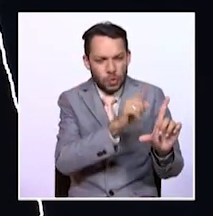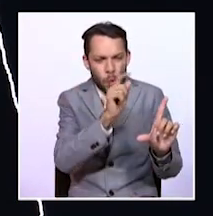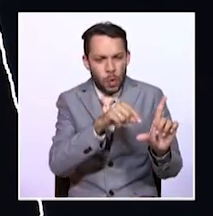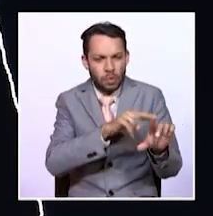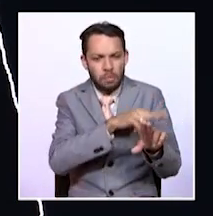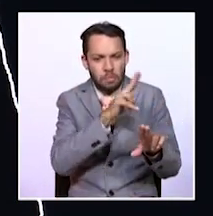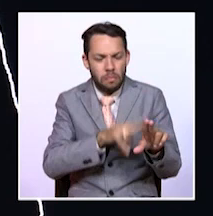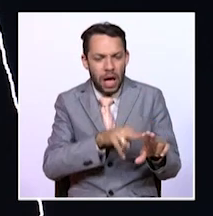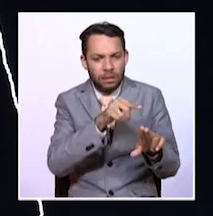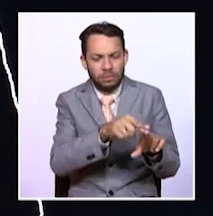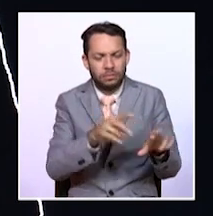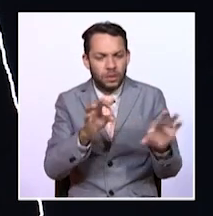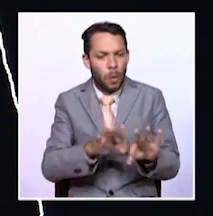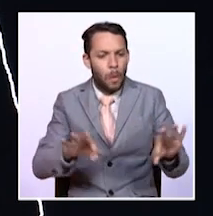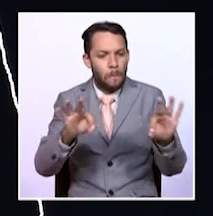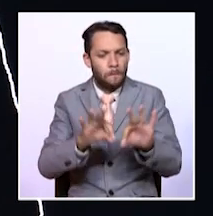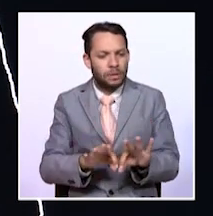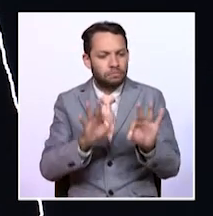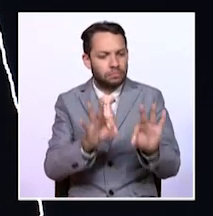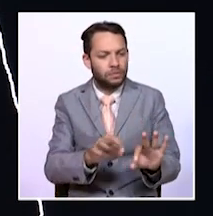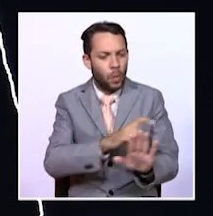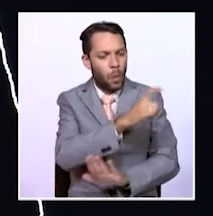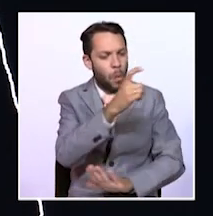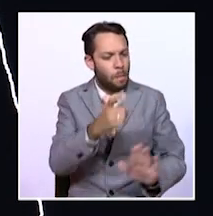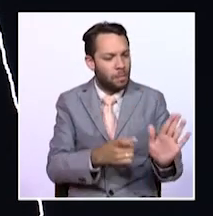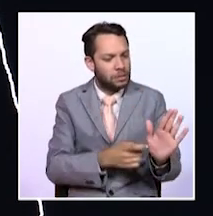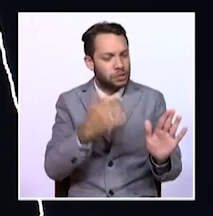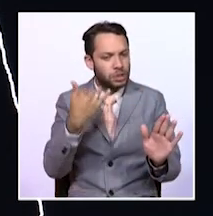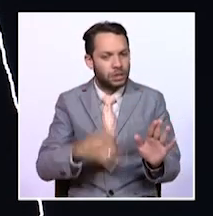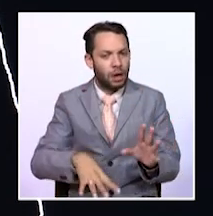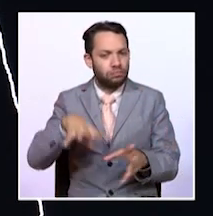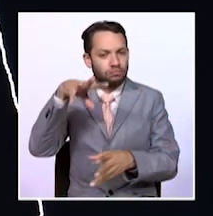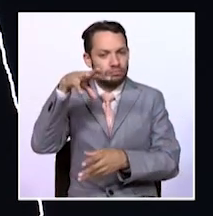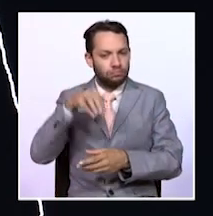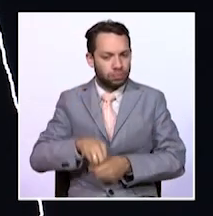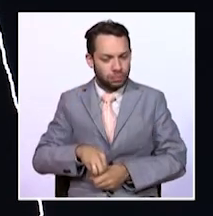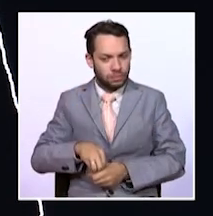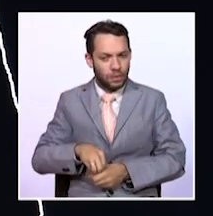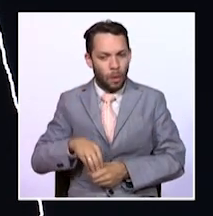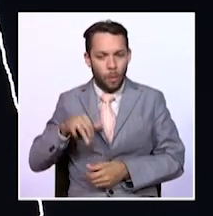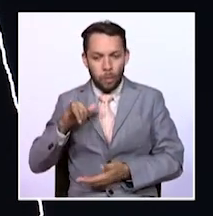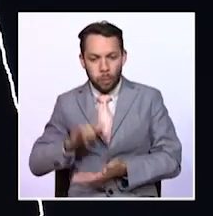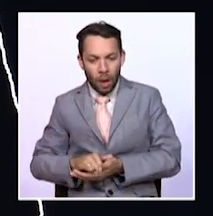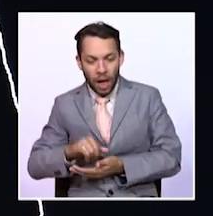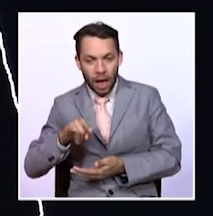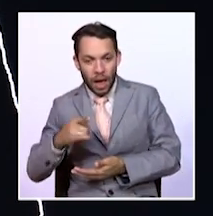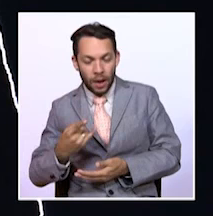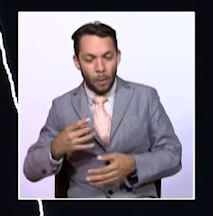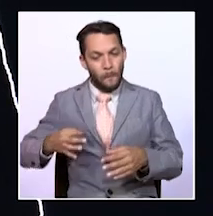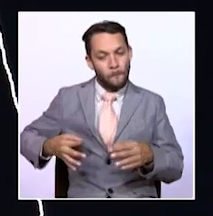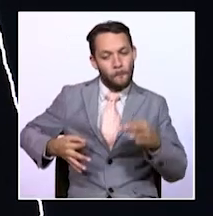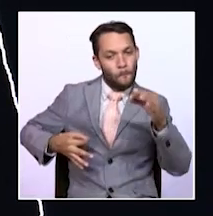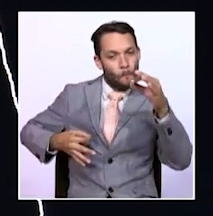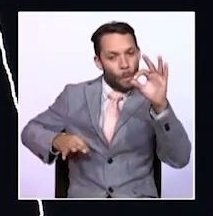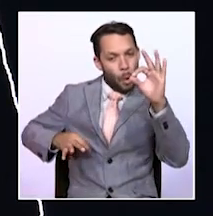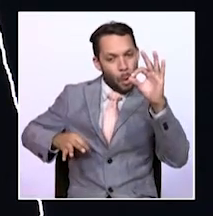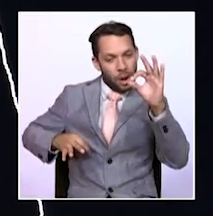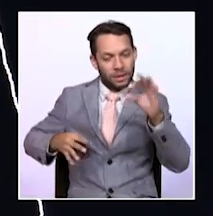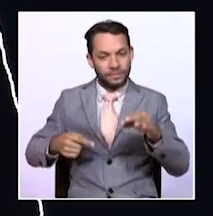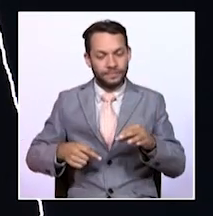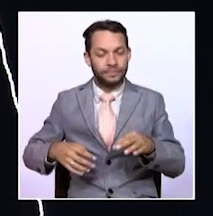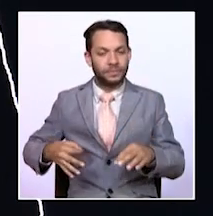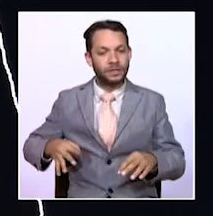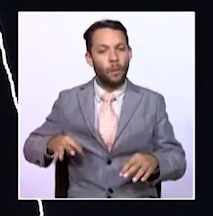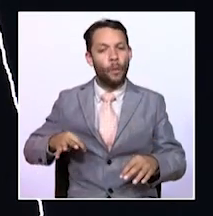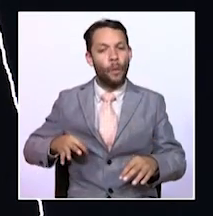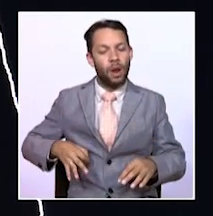paredes estén conservadas y que en su interior no apreciemos ningún cálculo. La